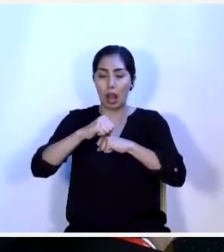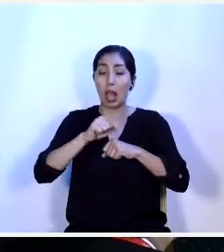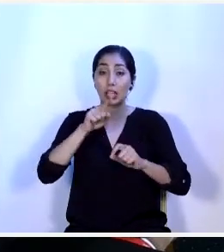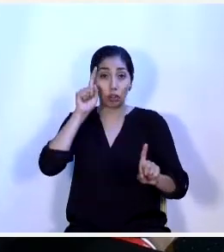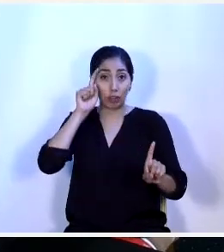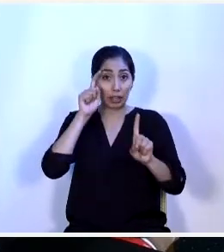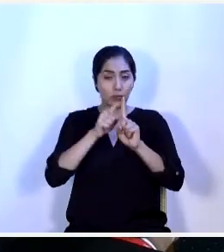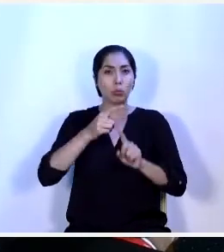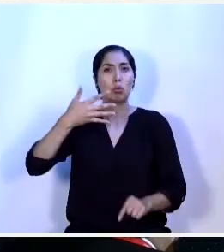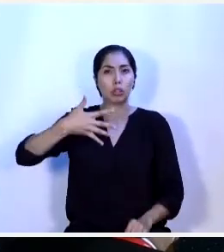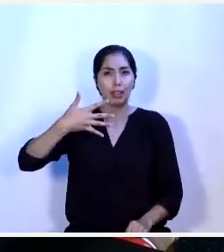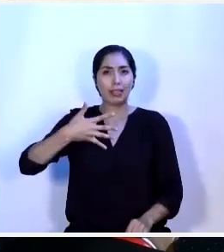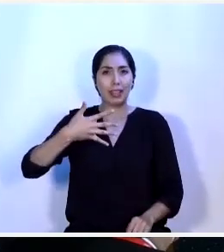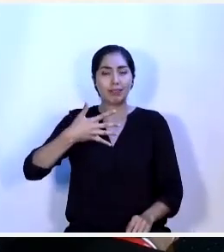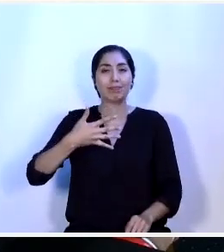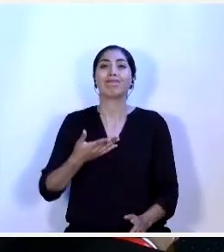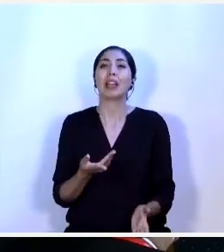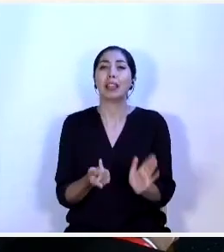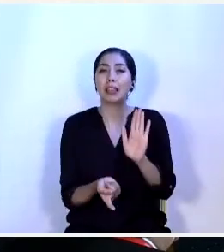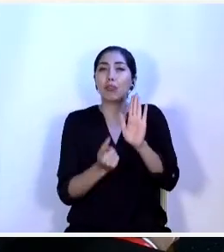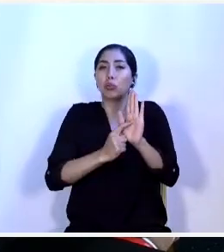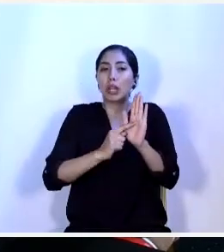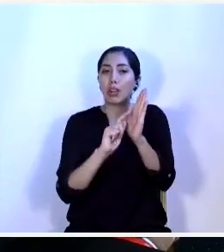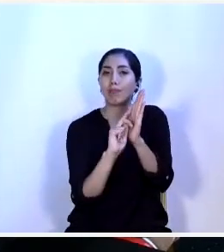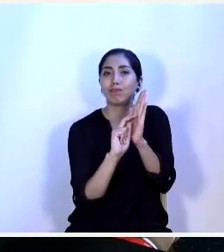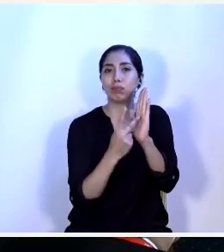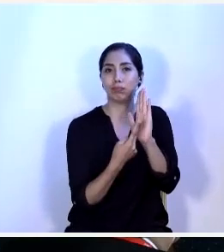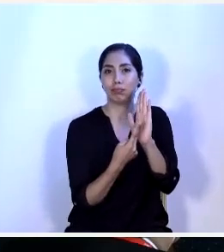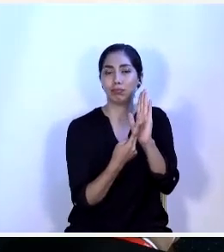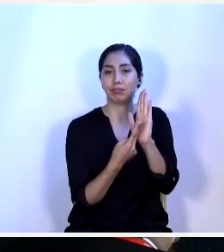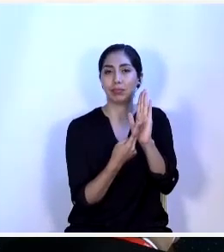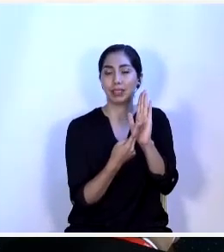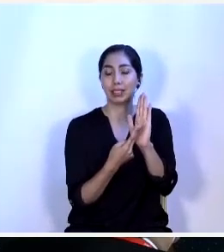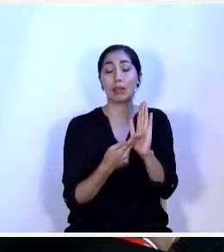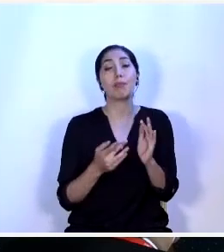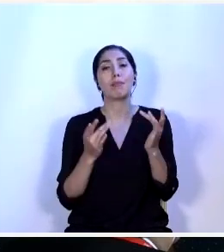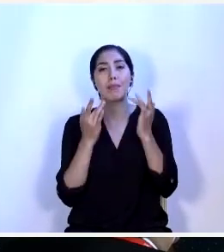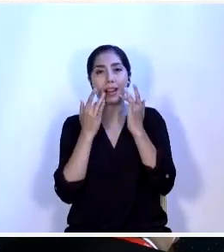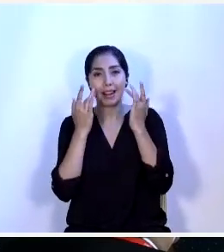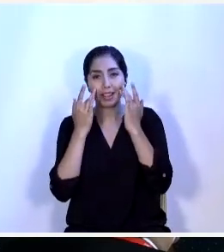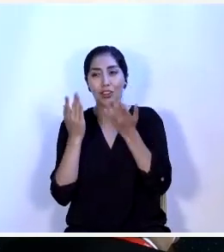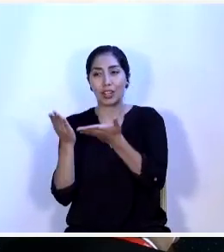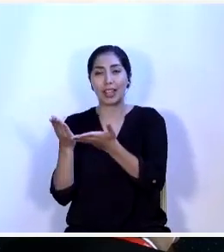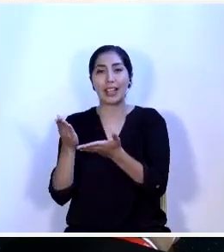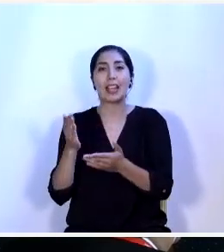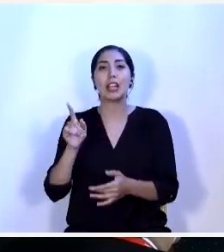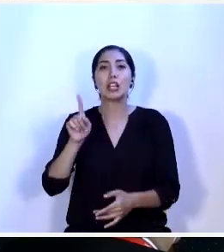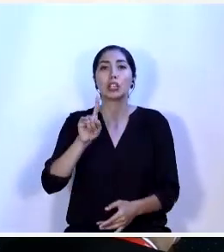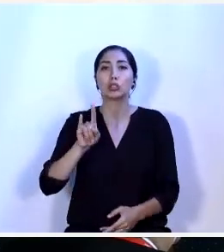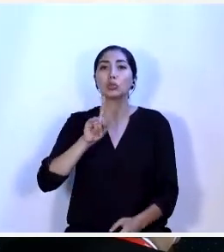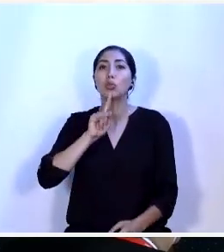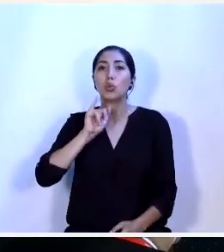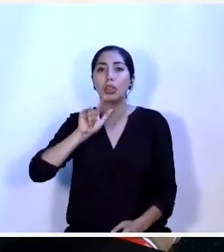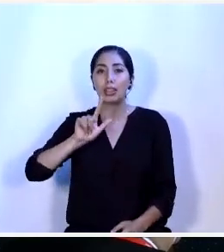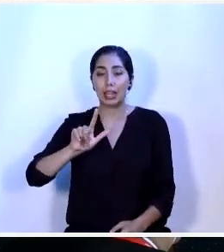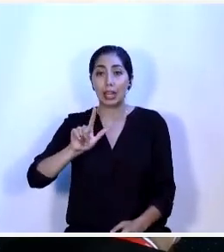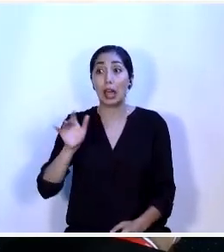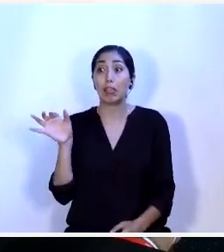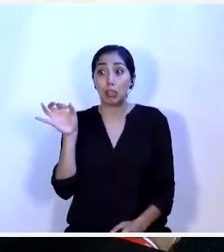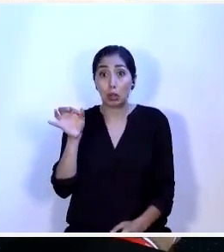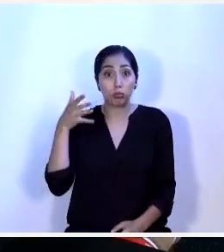cabo una reforma tributaria. Y me alegro mucho también de que Juan Sutil lo haya mencionado en su